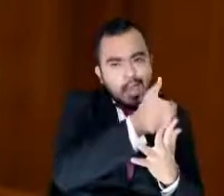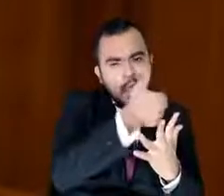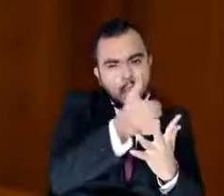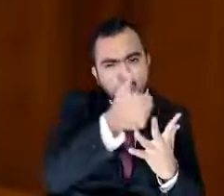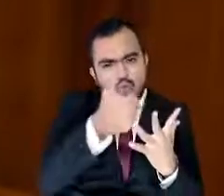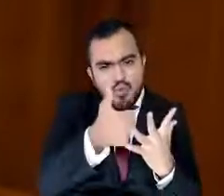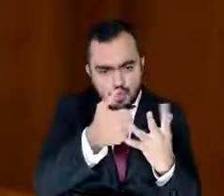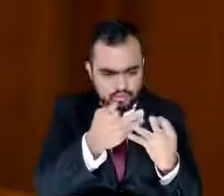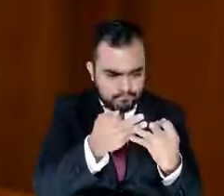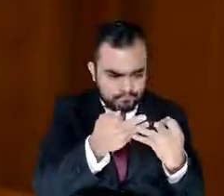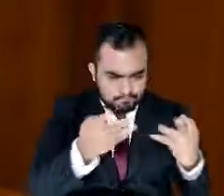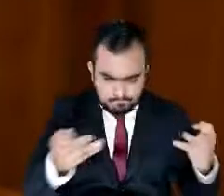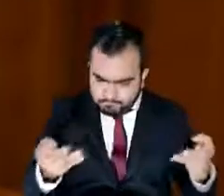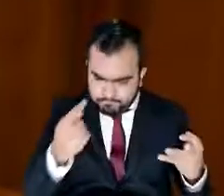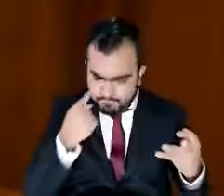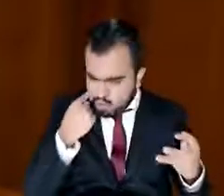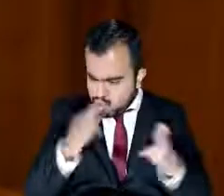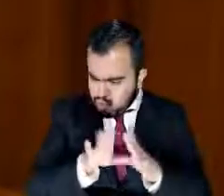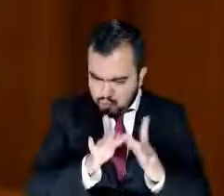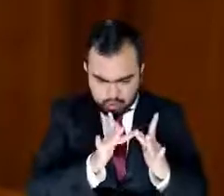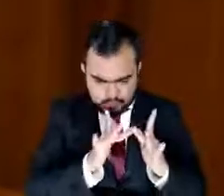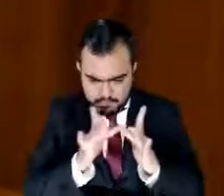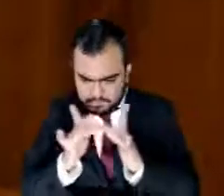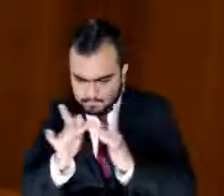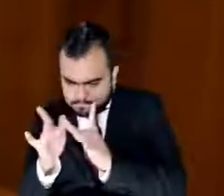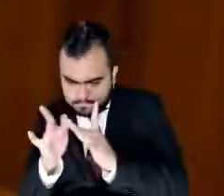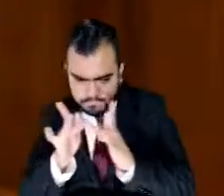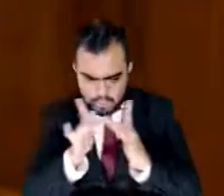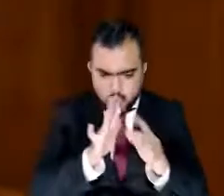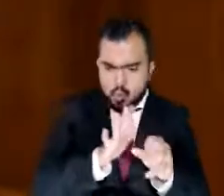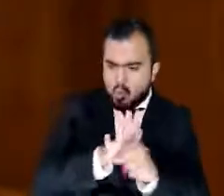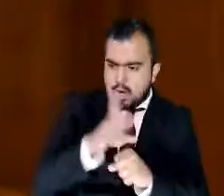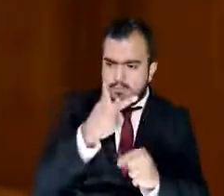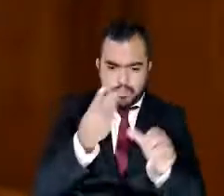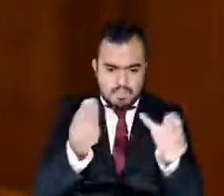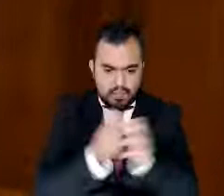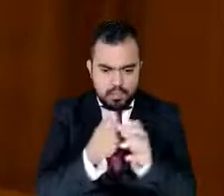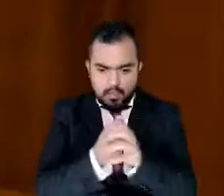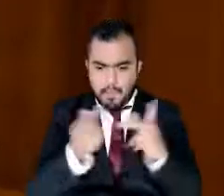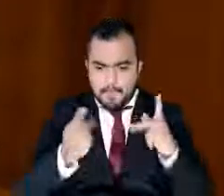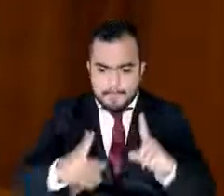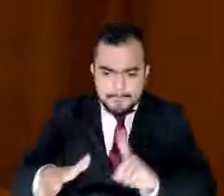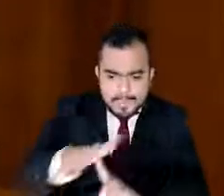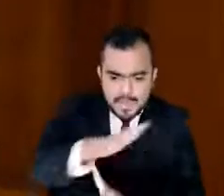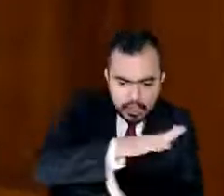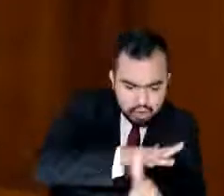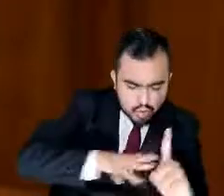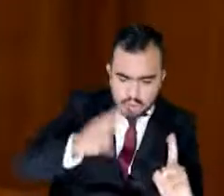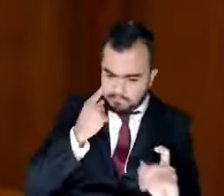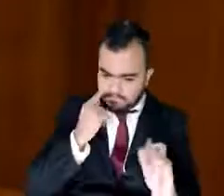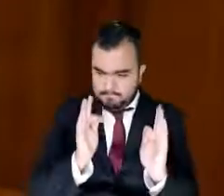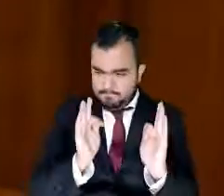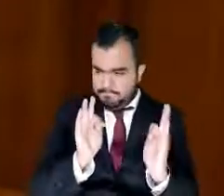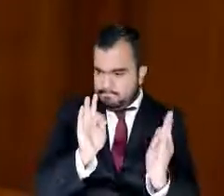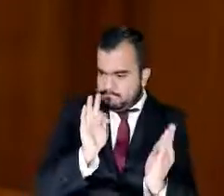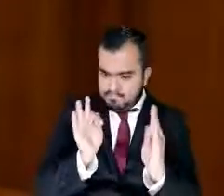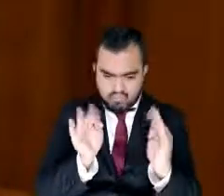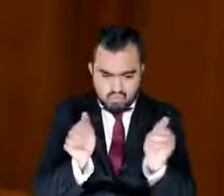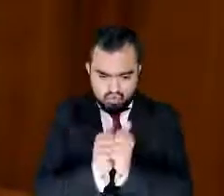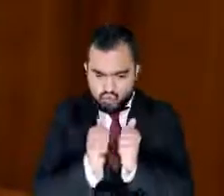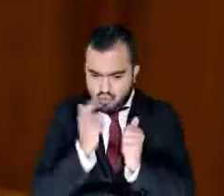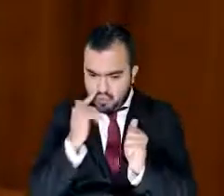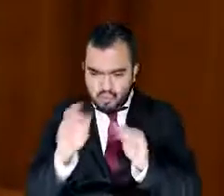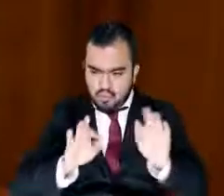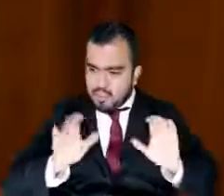el territorio, la conectividad, la vocación, el tipo de población, incluso la cercanía con las fuentes de trabajo.